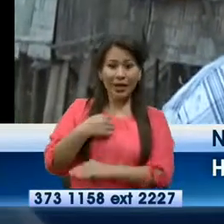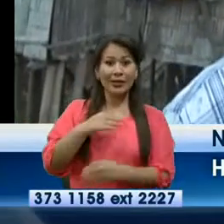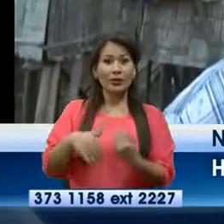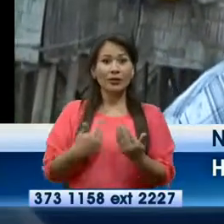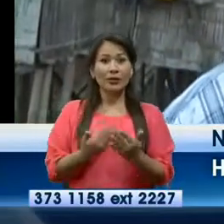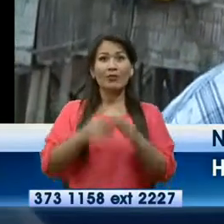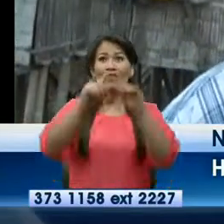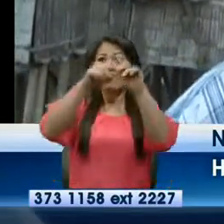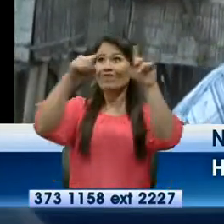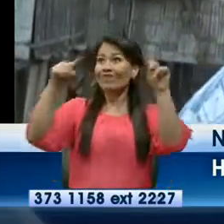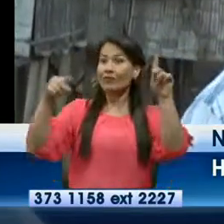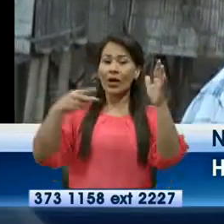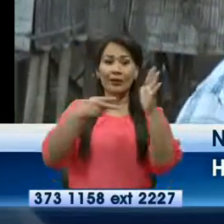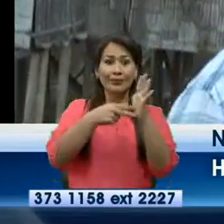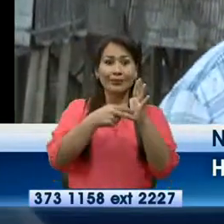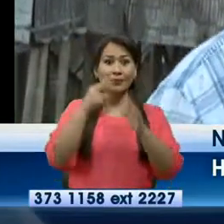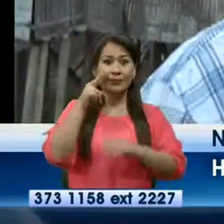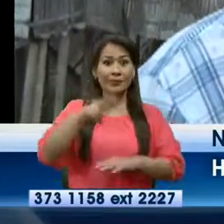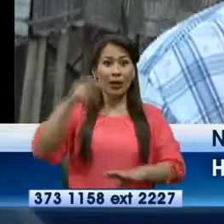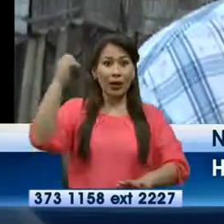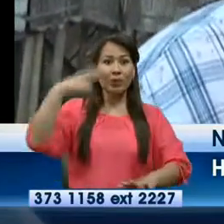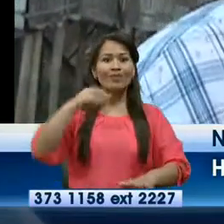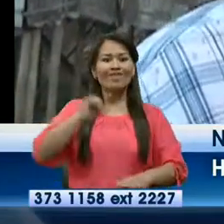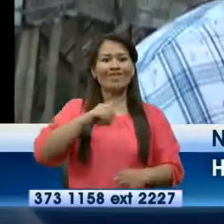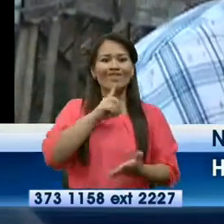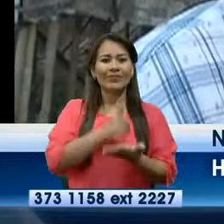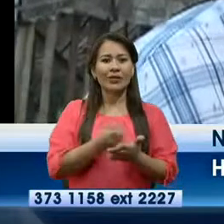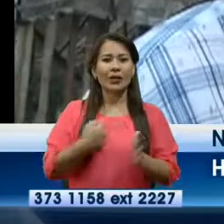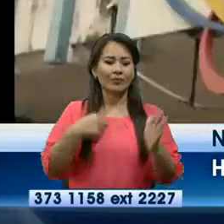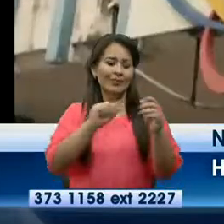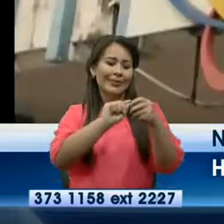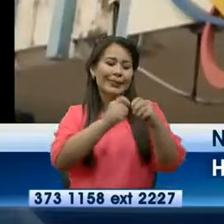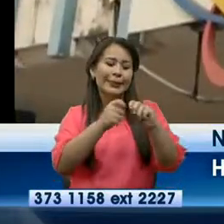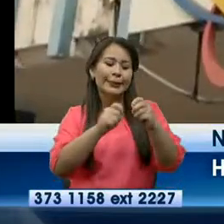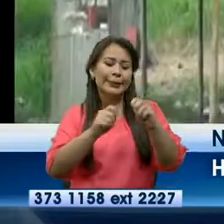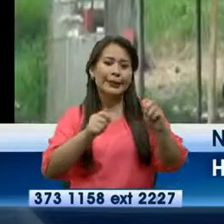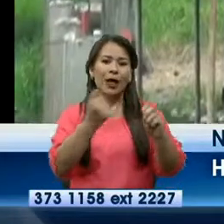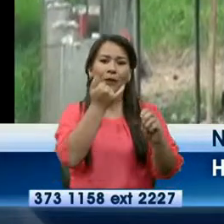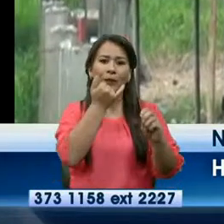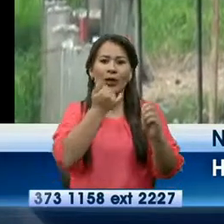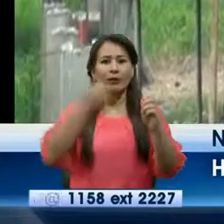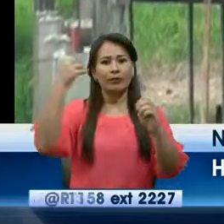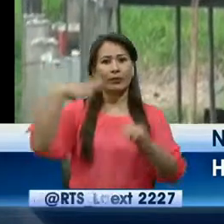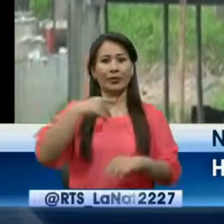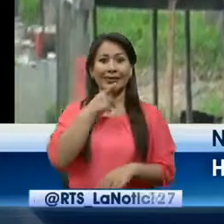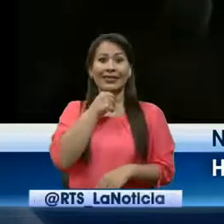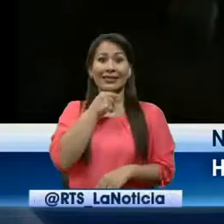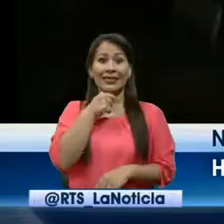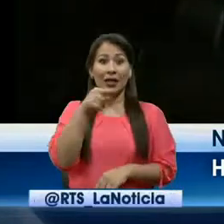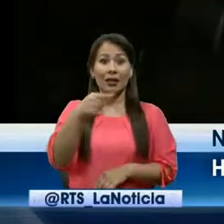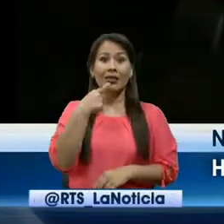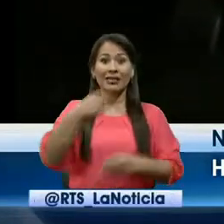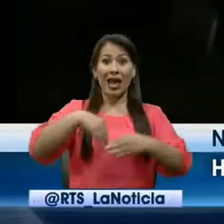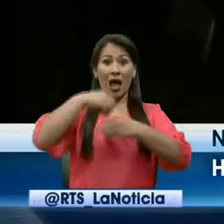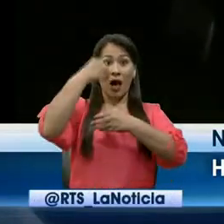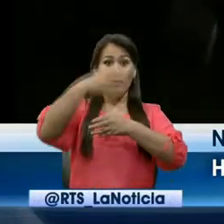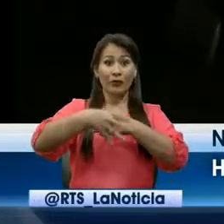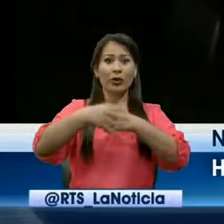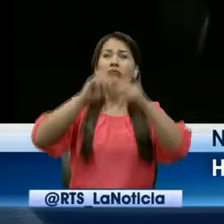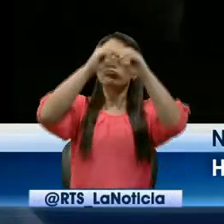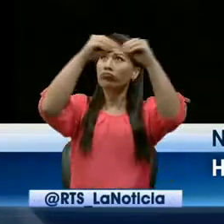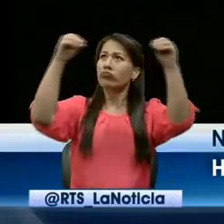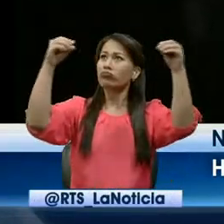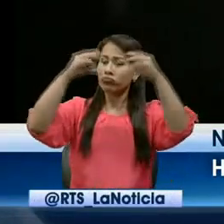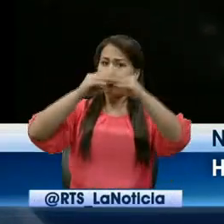instalaciones eléctricas, nos dieron de que fue efectivamente un cortocircuito. El vocero de CENEL asegura que las redes externas están en buen